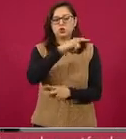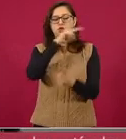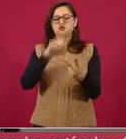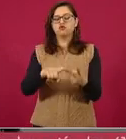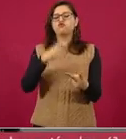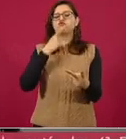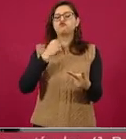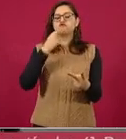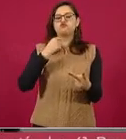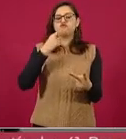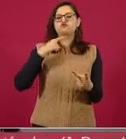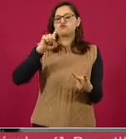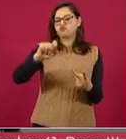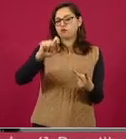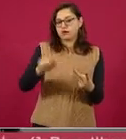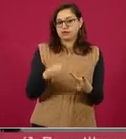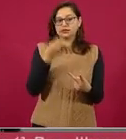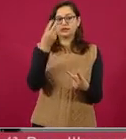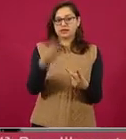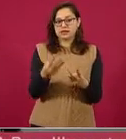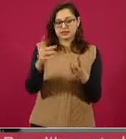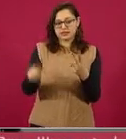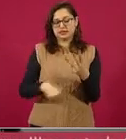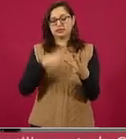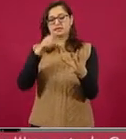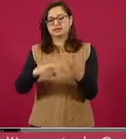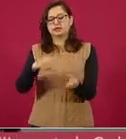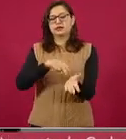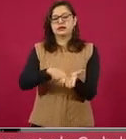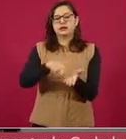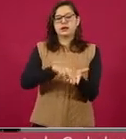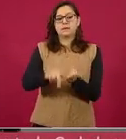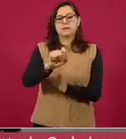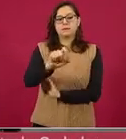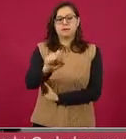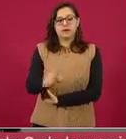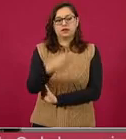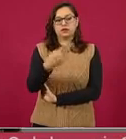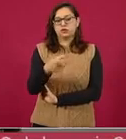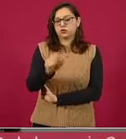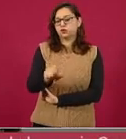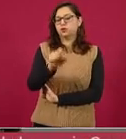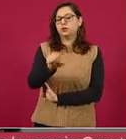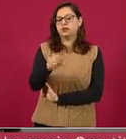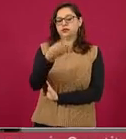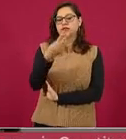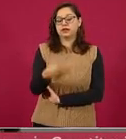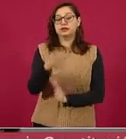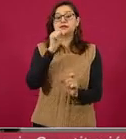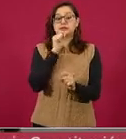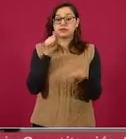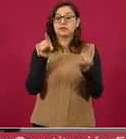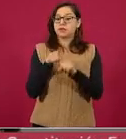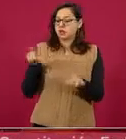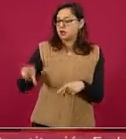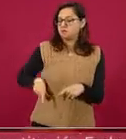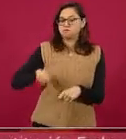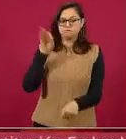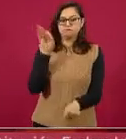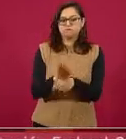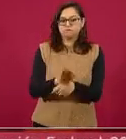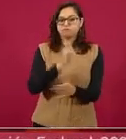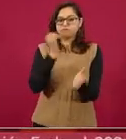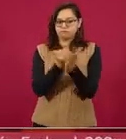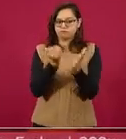Premium, que también tiene un subsidio importante, y 22.23 pesos por litro del diésel, también con un subsidio muy importante. Y